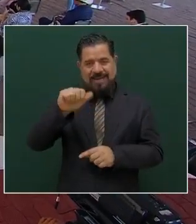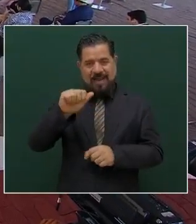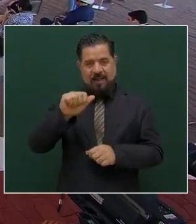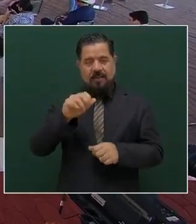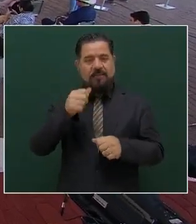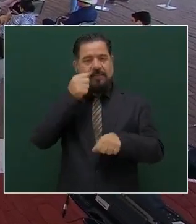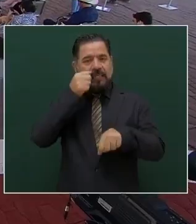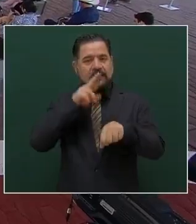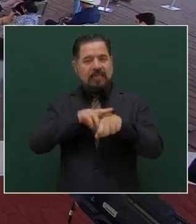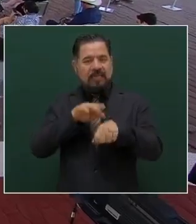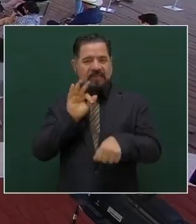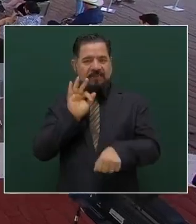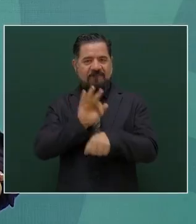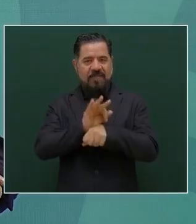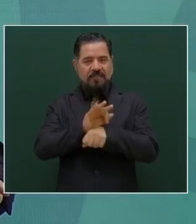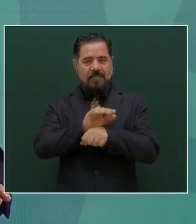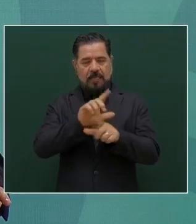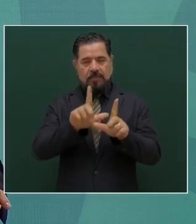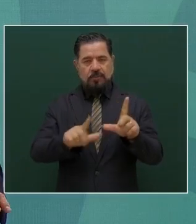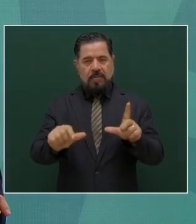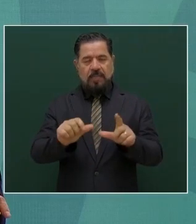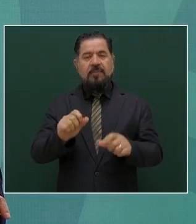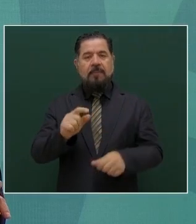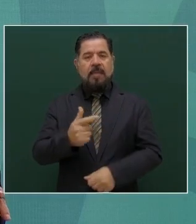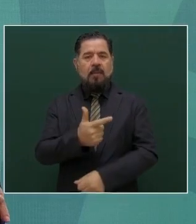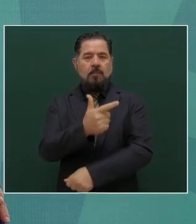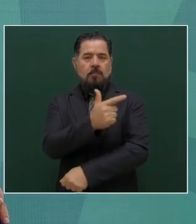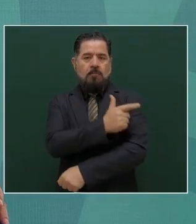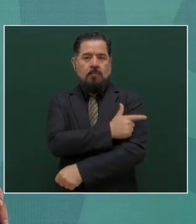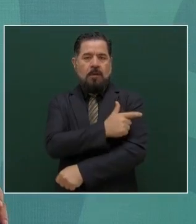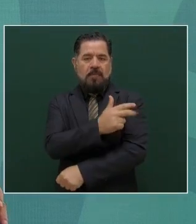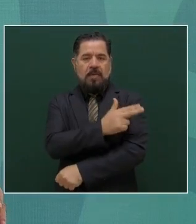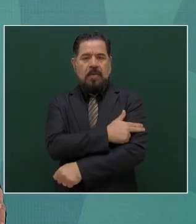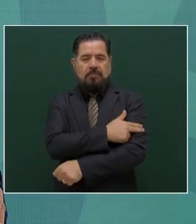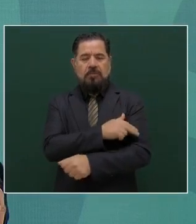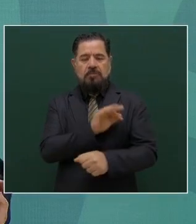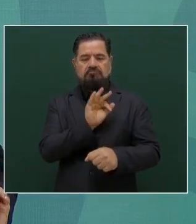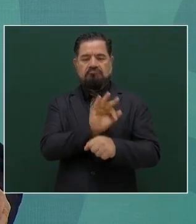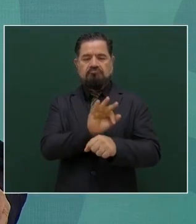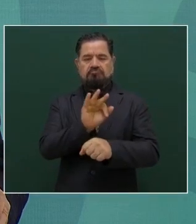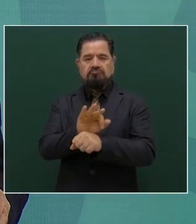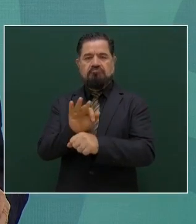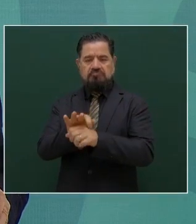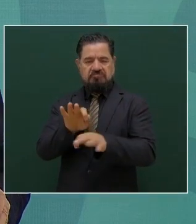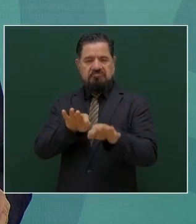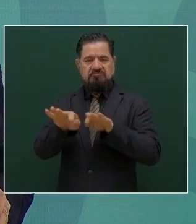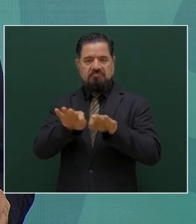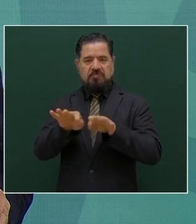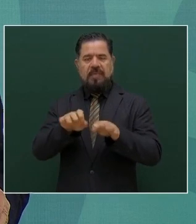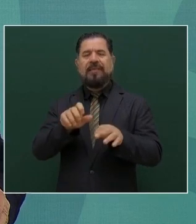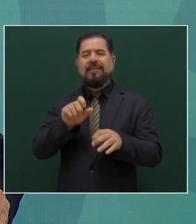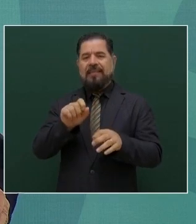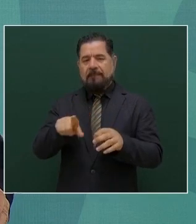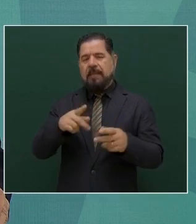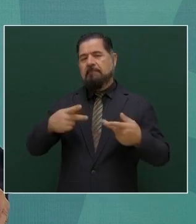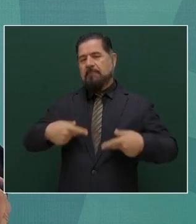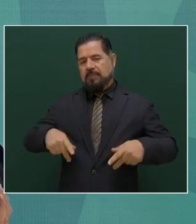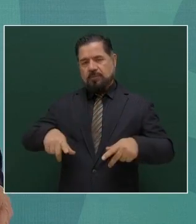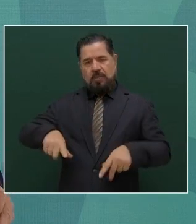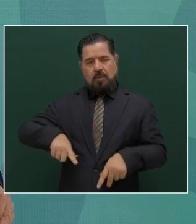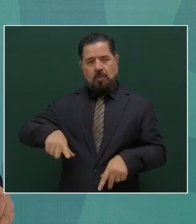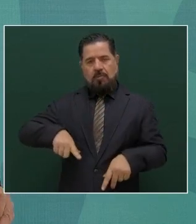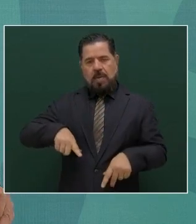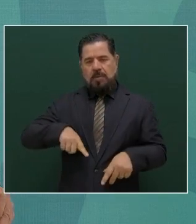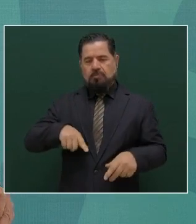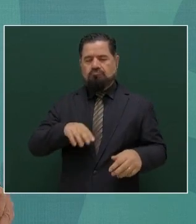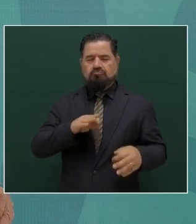Defensa y la Guardia Nacional, más todos los promotores que